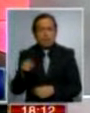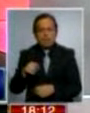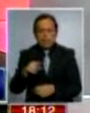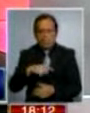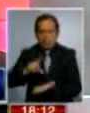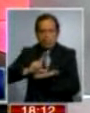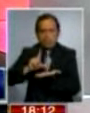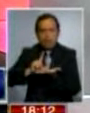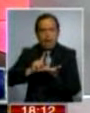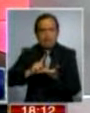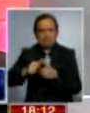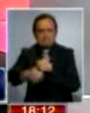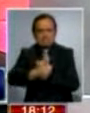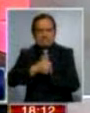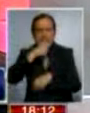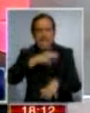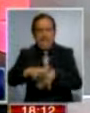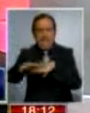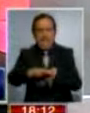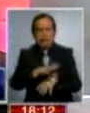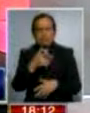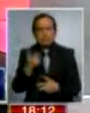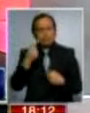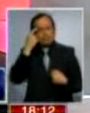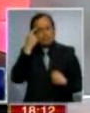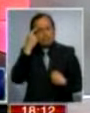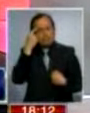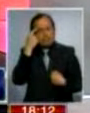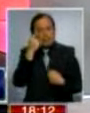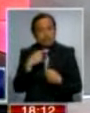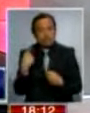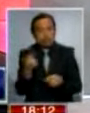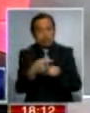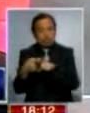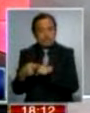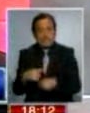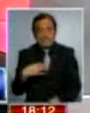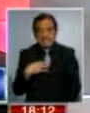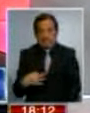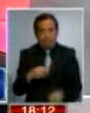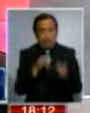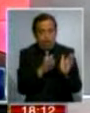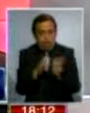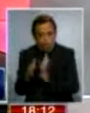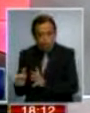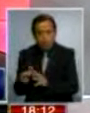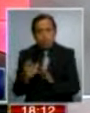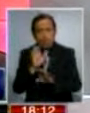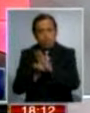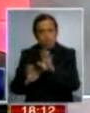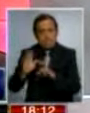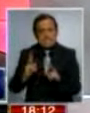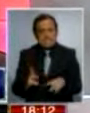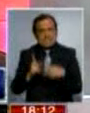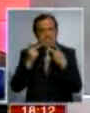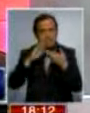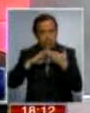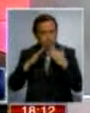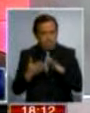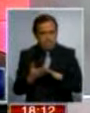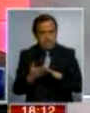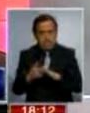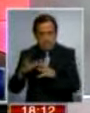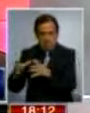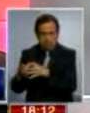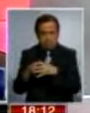inundación. ¿Y a qué va esta reflexión? Es que toda la sociedad civil está organizada para proteger y salvar la comunidad y derivar a la zona